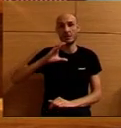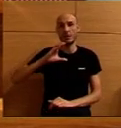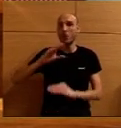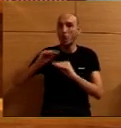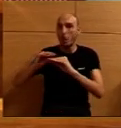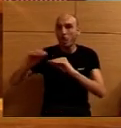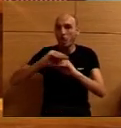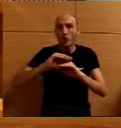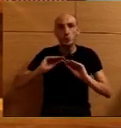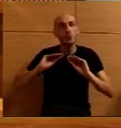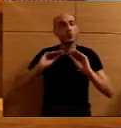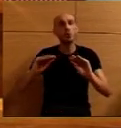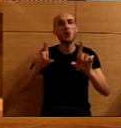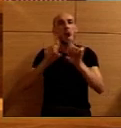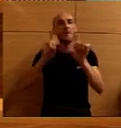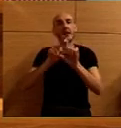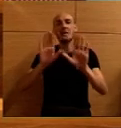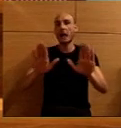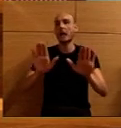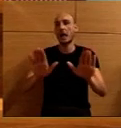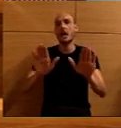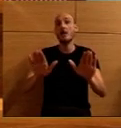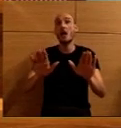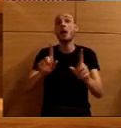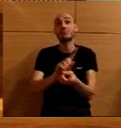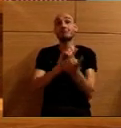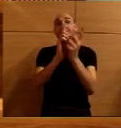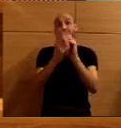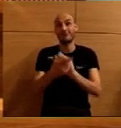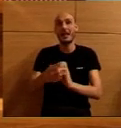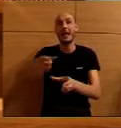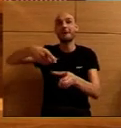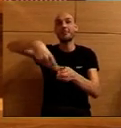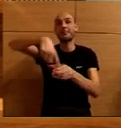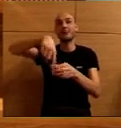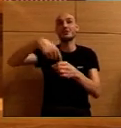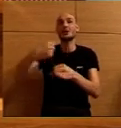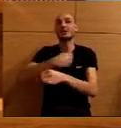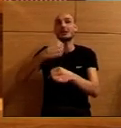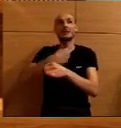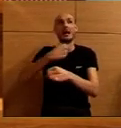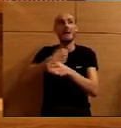en esas empresas que, si lo traducimos a puestos de trabajo, son más de 500.000 de puestos de trabajo